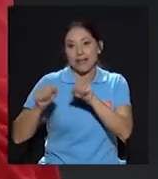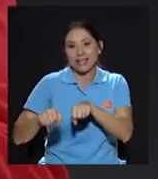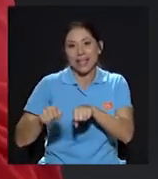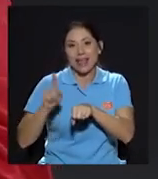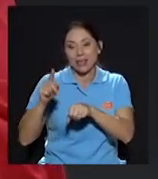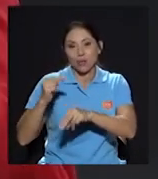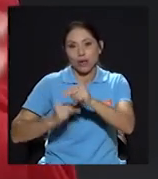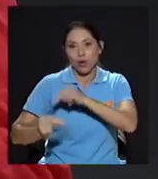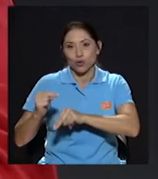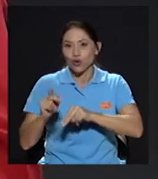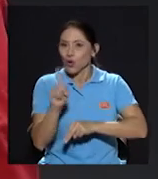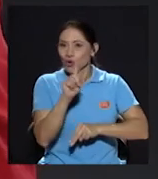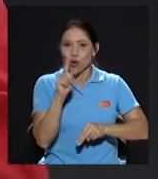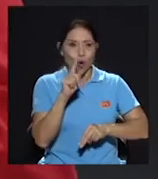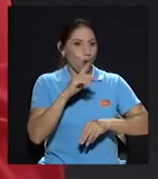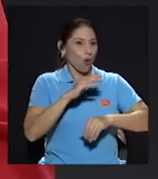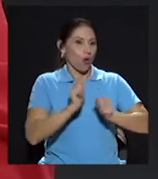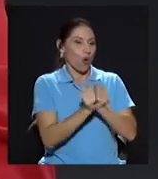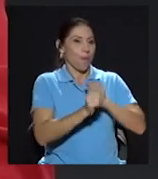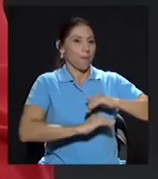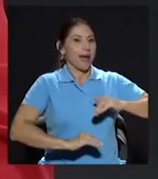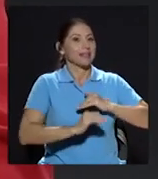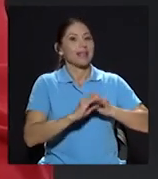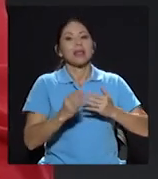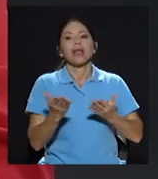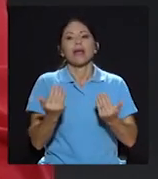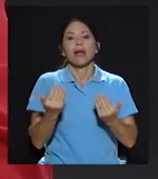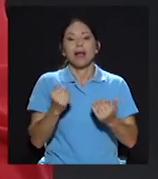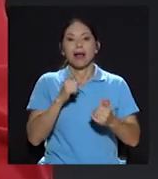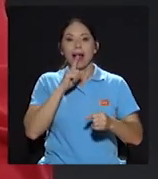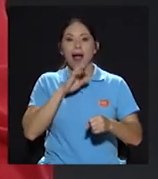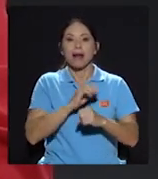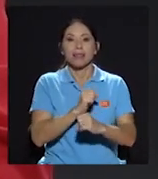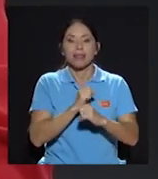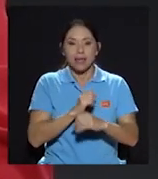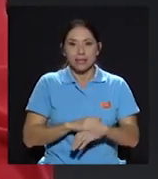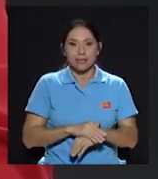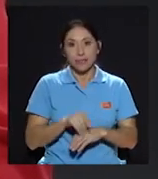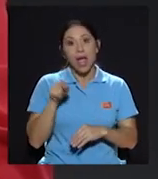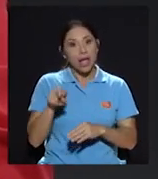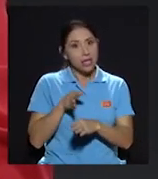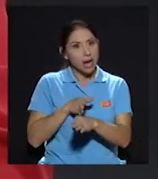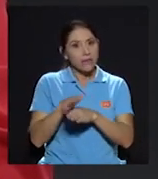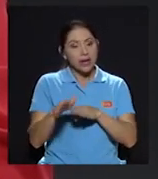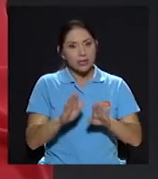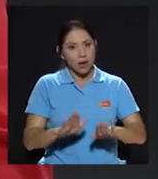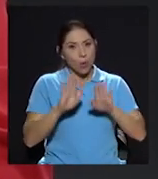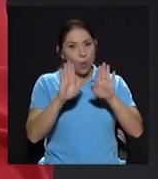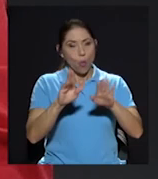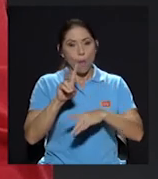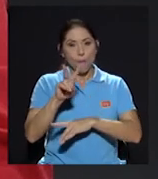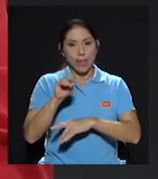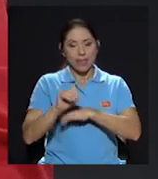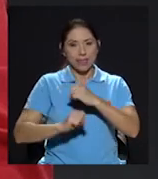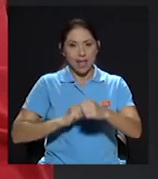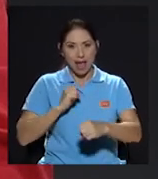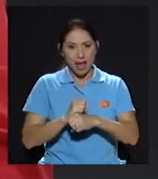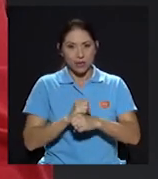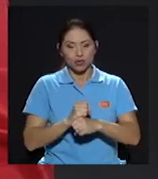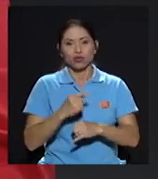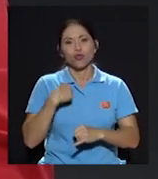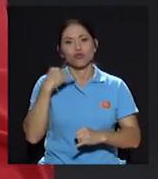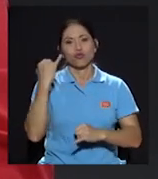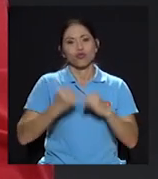bueno hay toda una carrera extraordinaria de 20 años termine en el